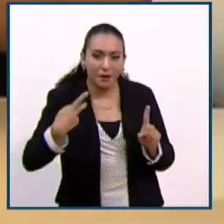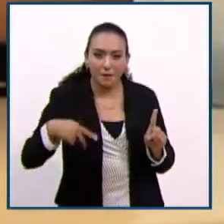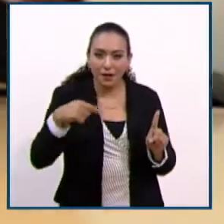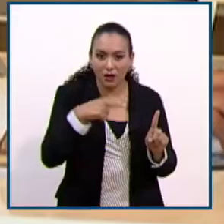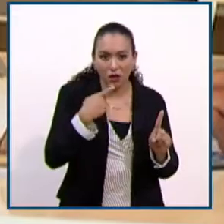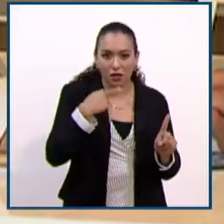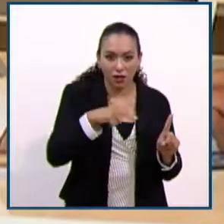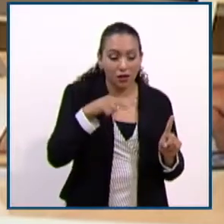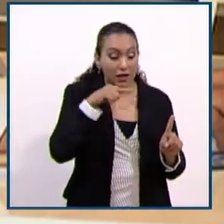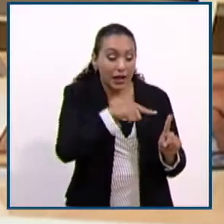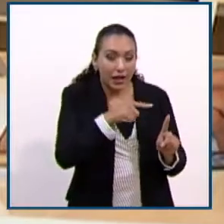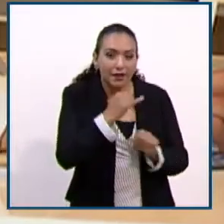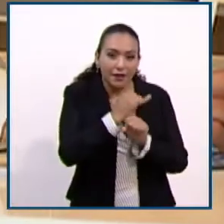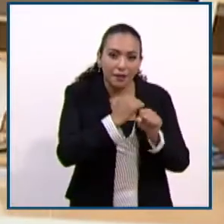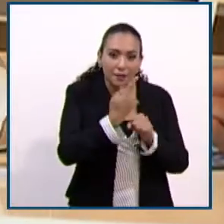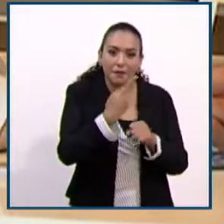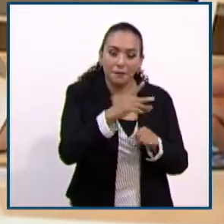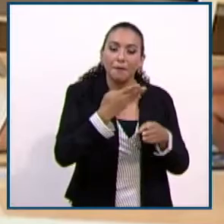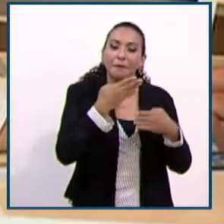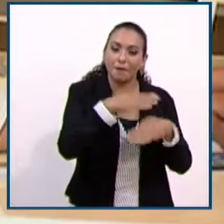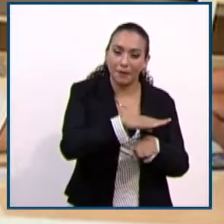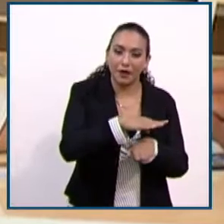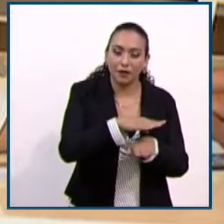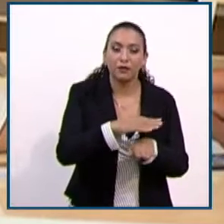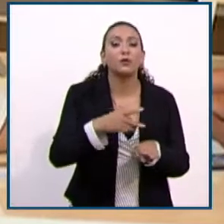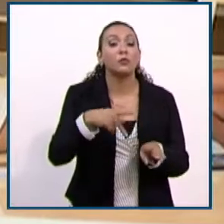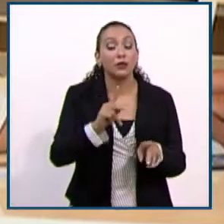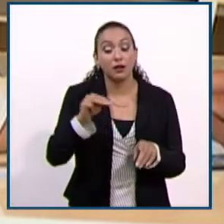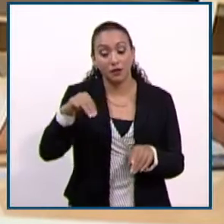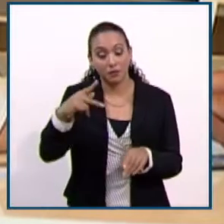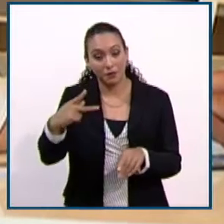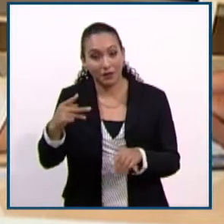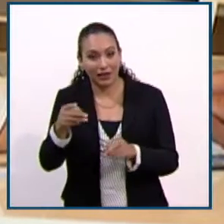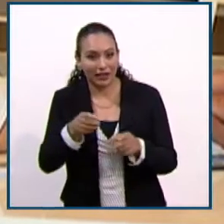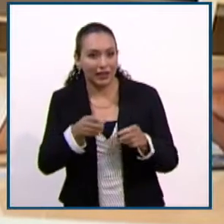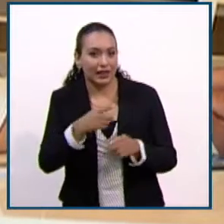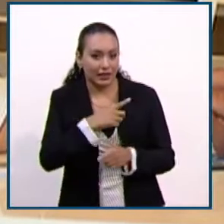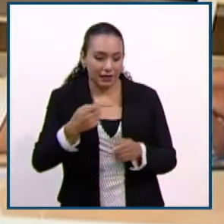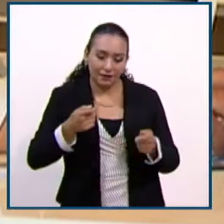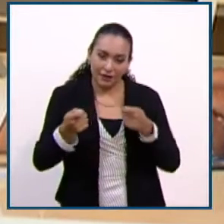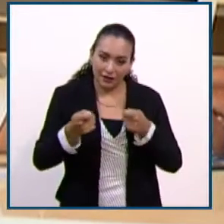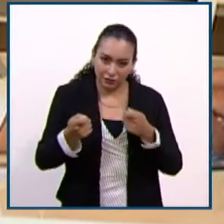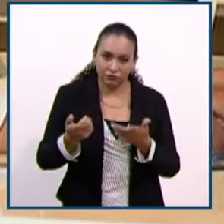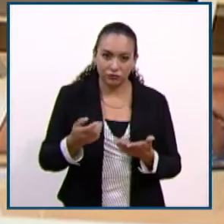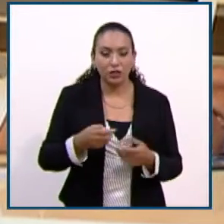a investigación penal sin someter esa petición a control judicial previo.